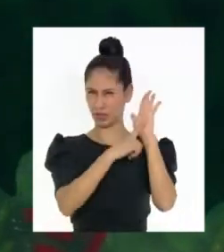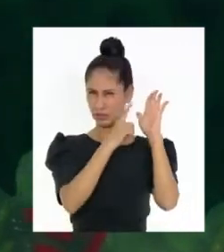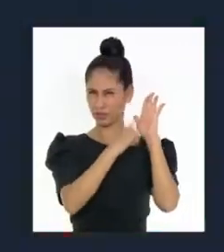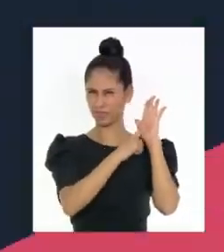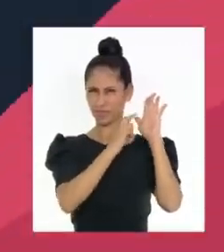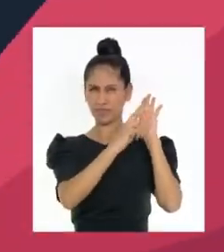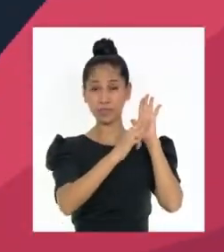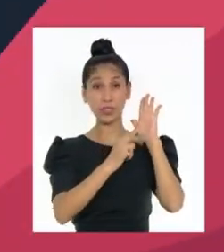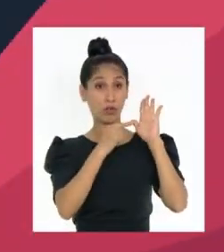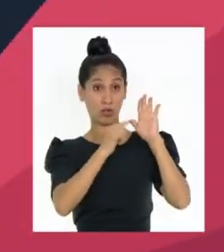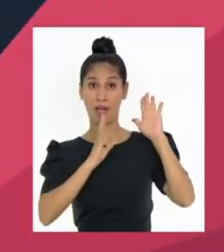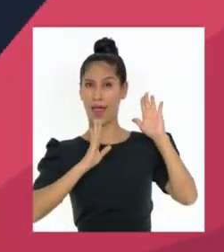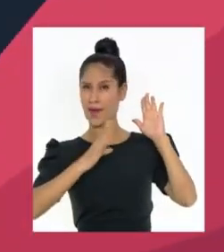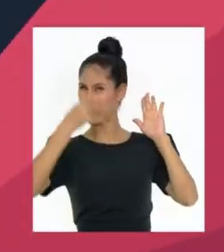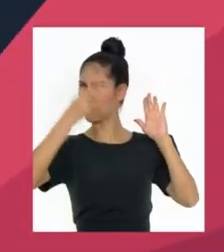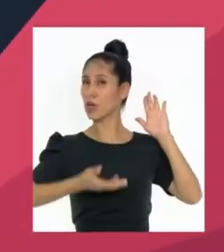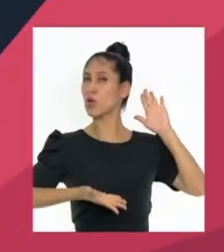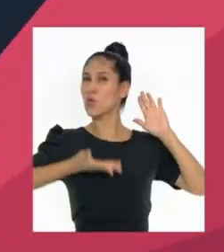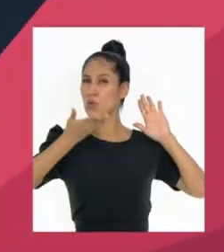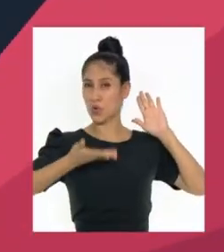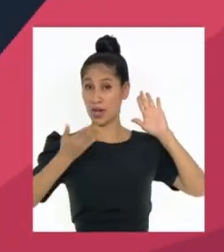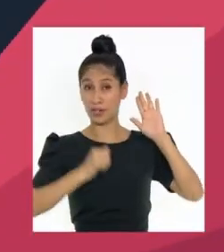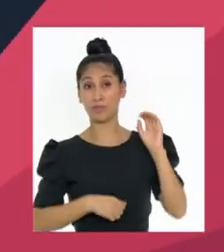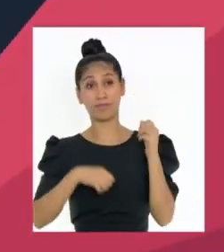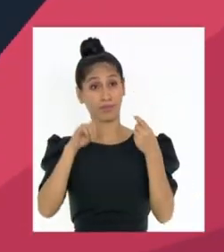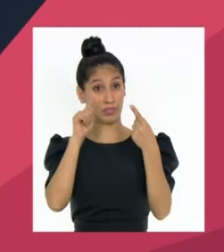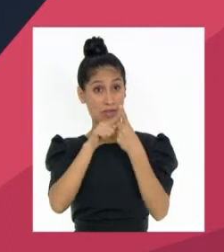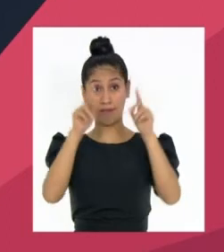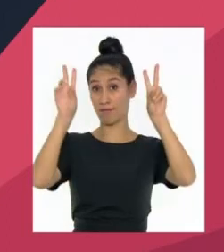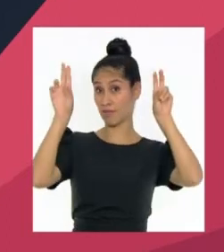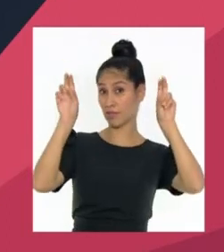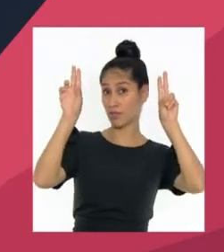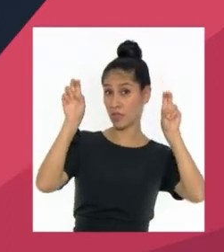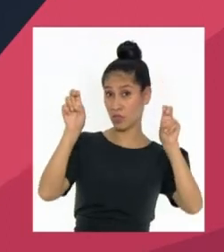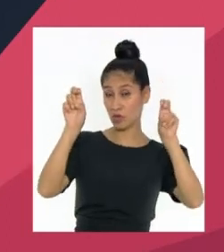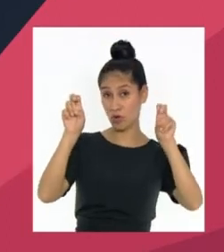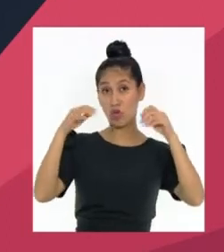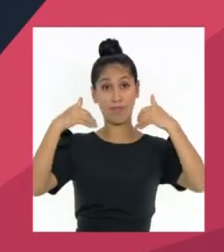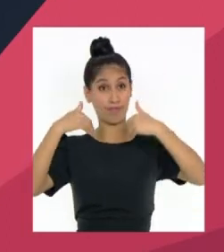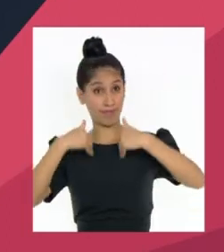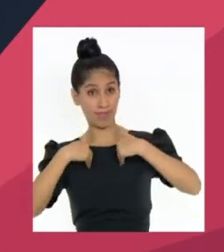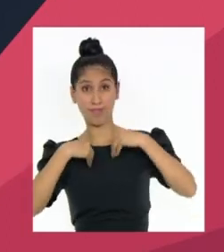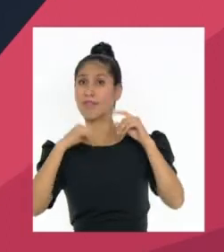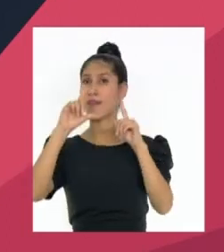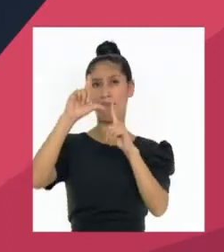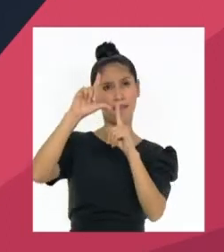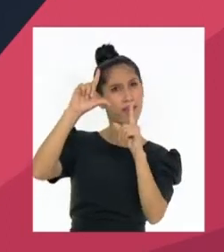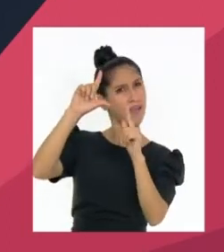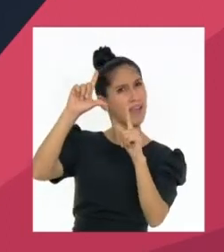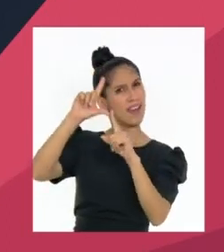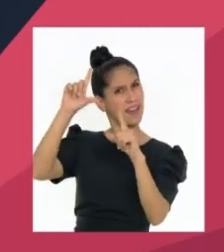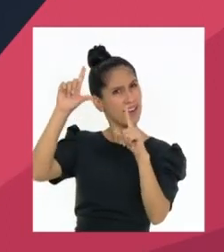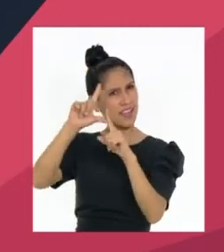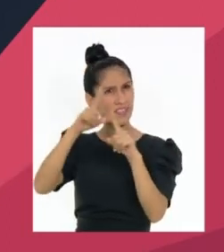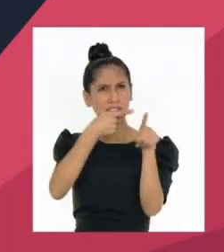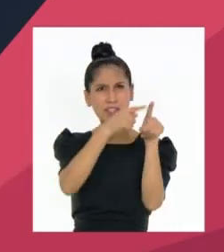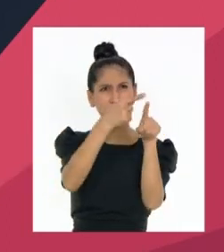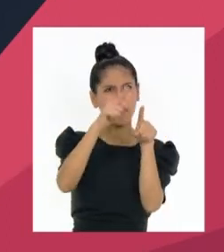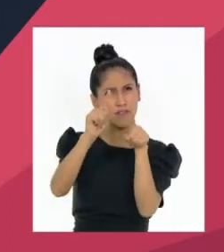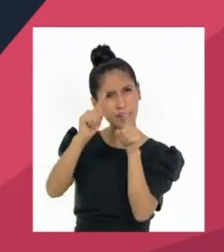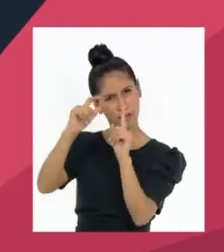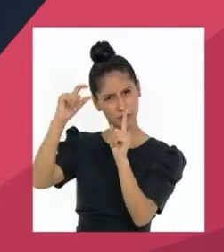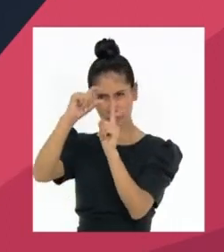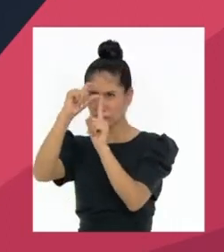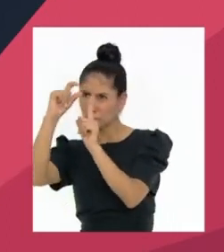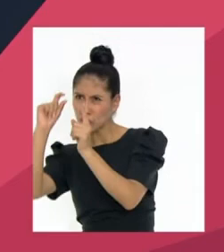correcta? A. El título del texto tiene letras de diferentes tamaños y colores para que se vea